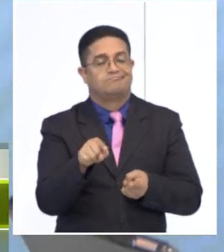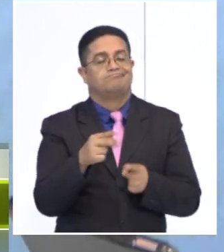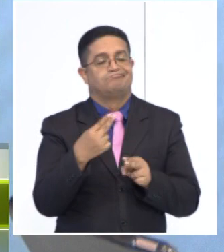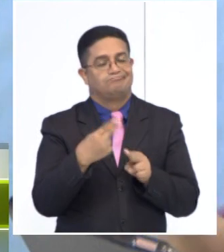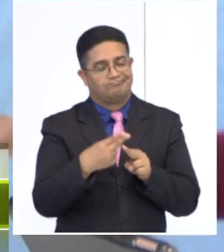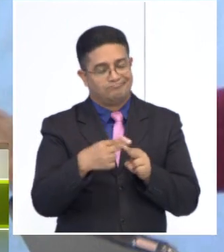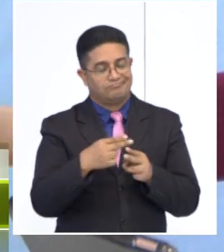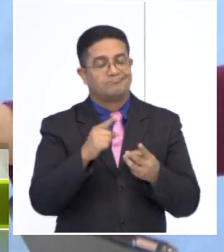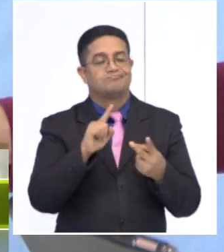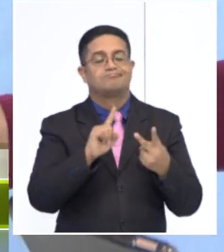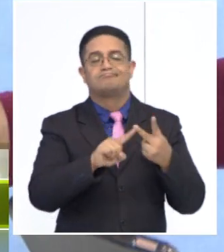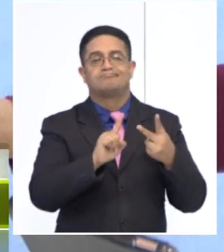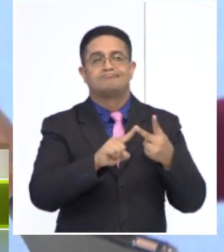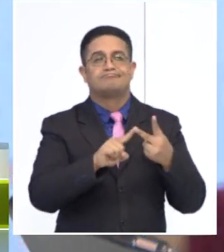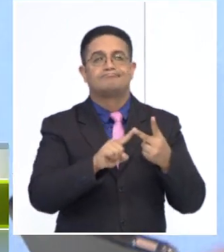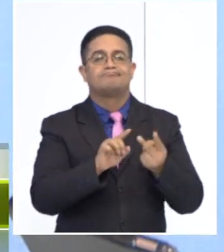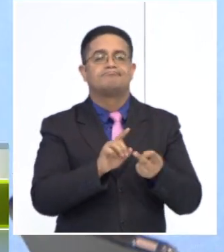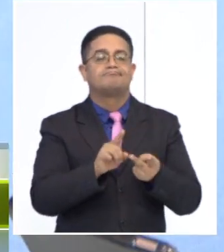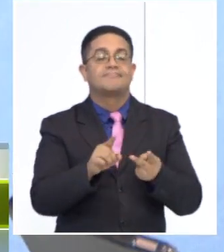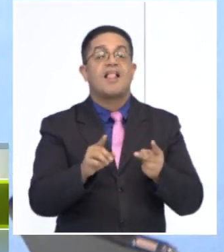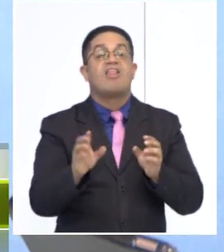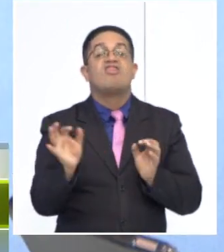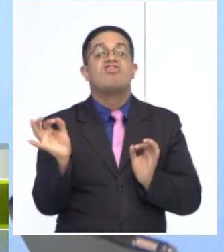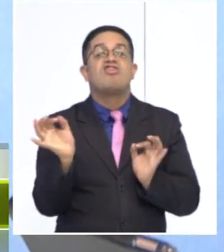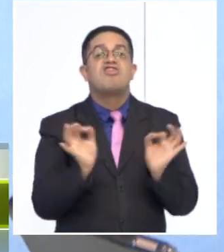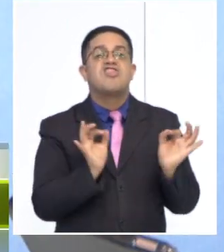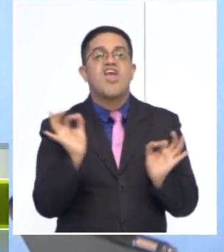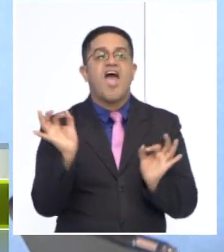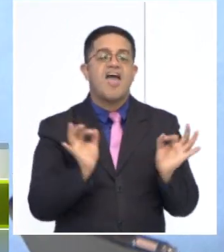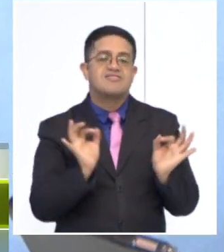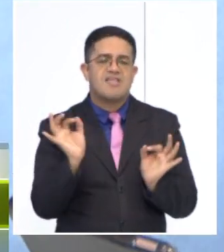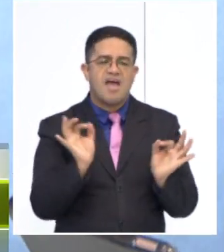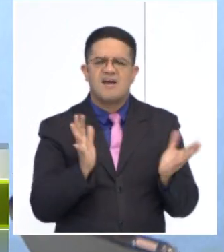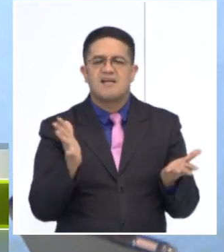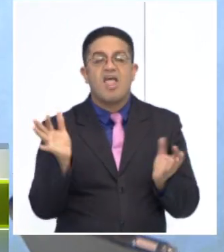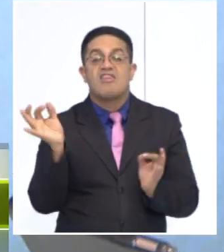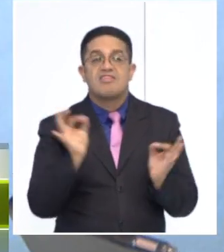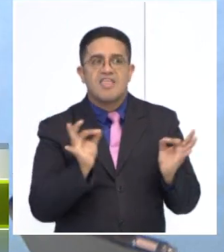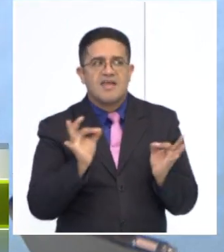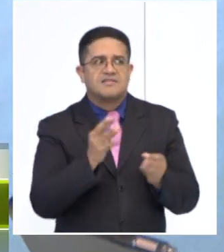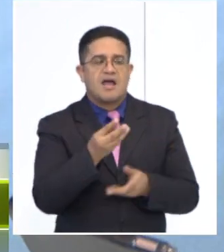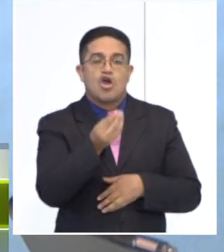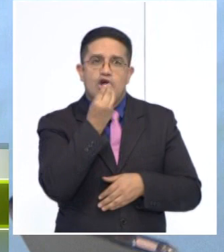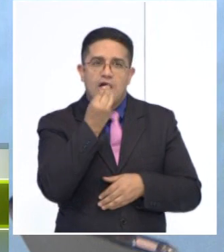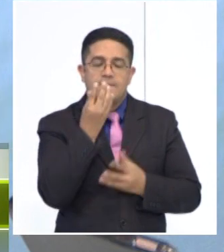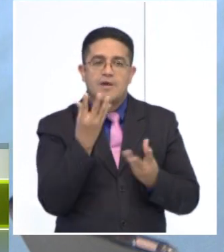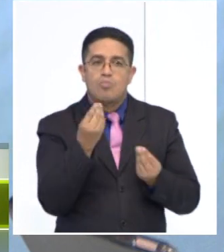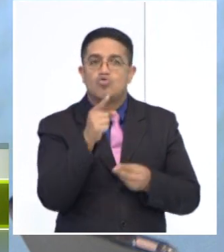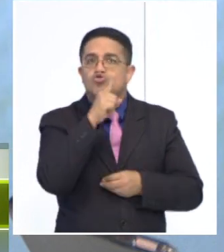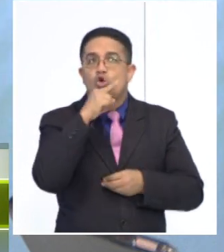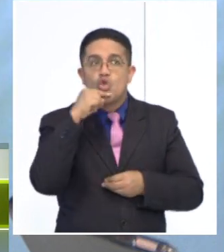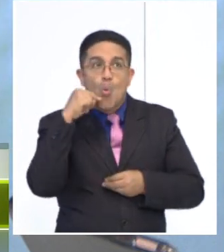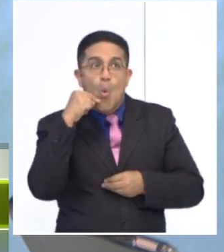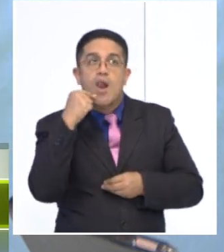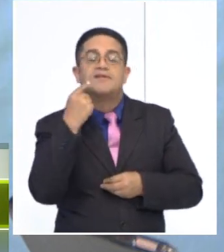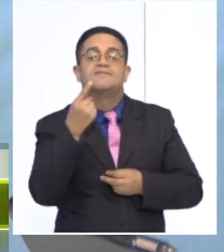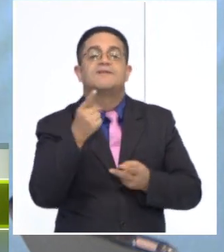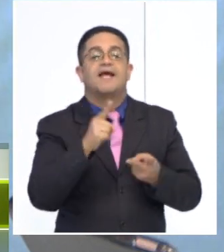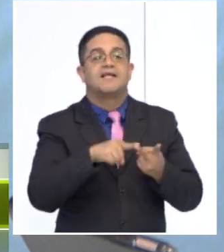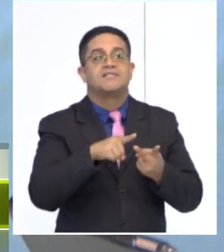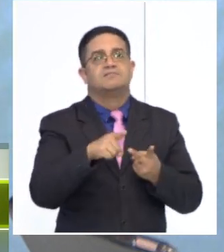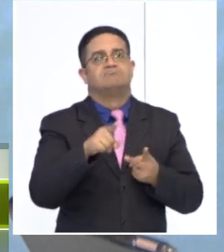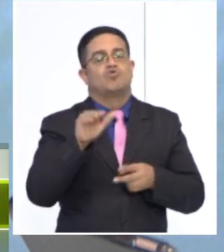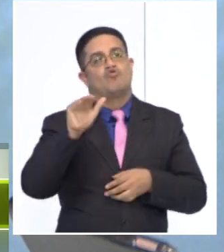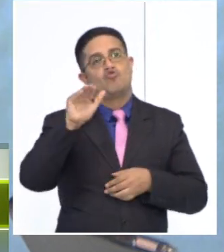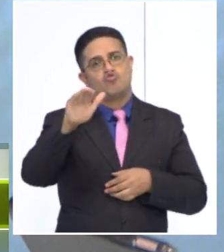riesgo. El otro factor de riesgo es la dieta. Una dieta que sea rica en carbohidratos, pues va a condicionar en el tiempo